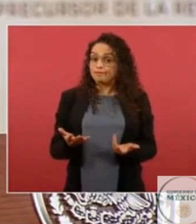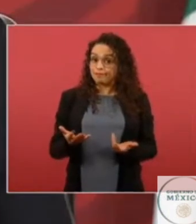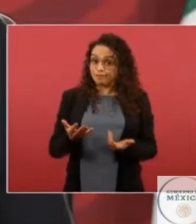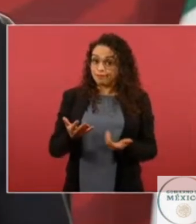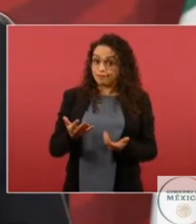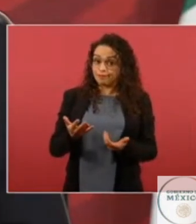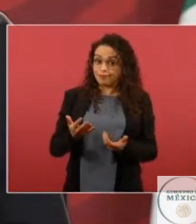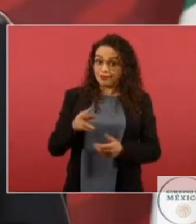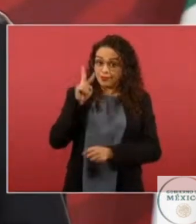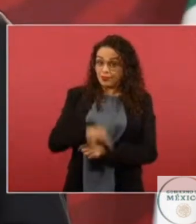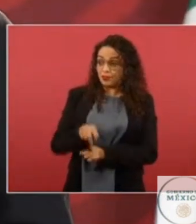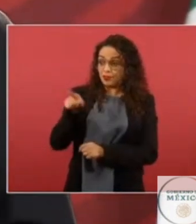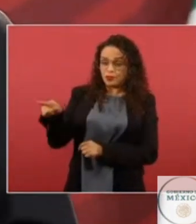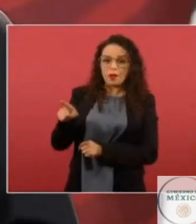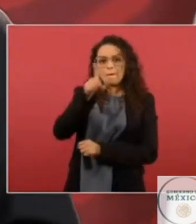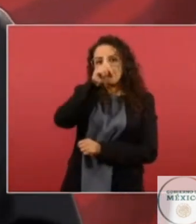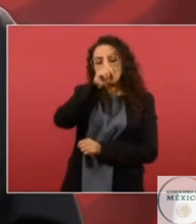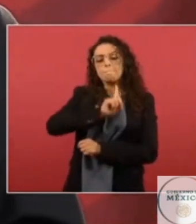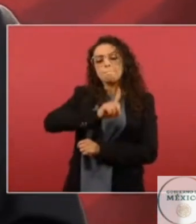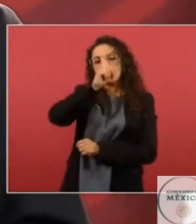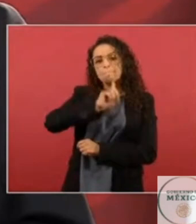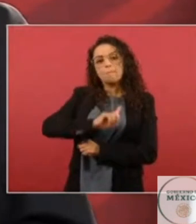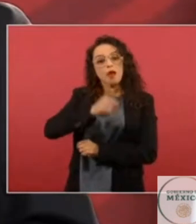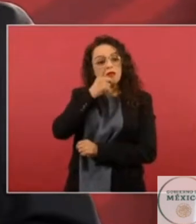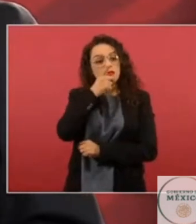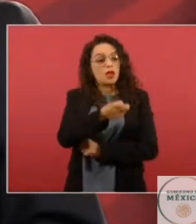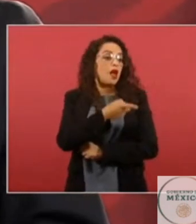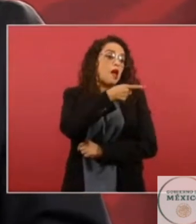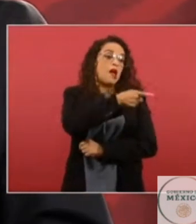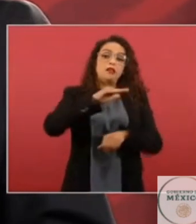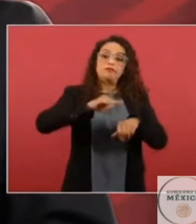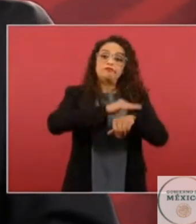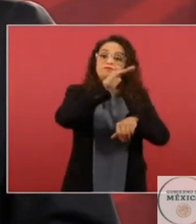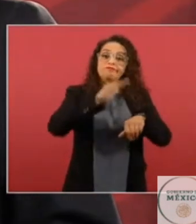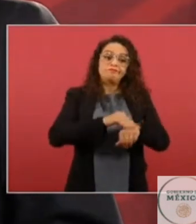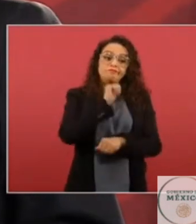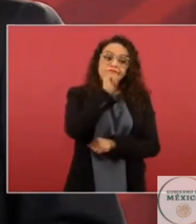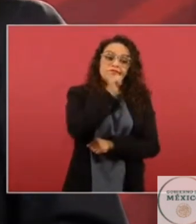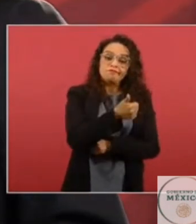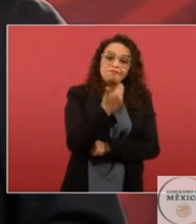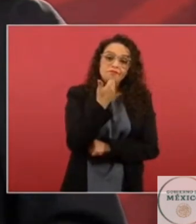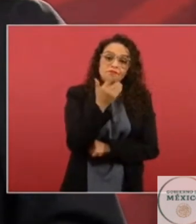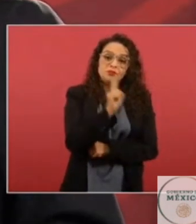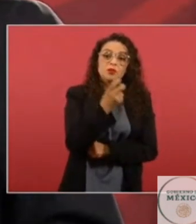gran mentira, de que no pasaban el examen de admisión y por eso los rechazaron.